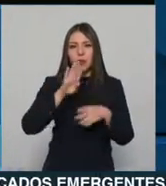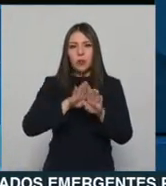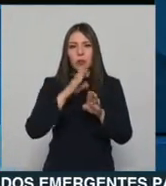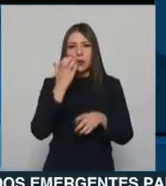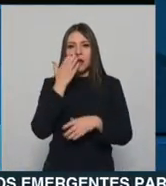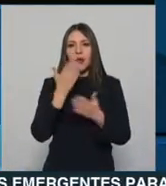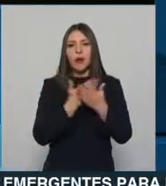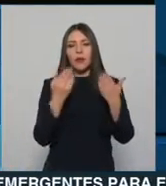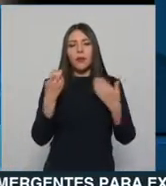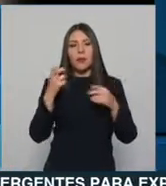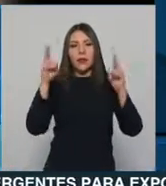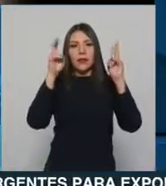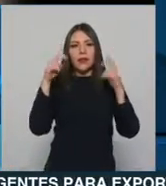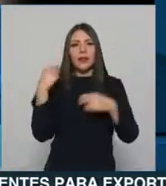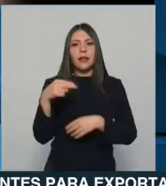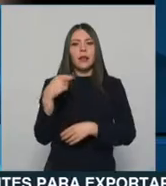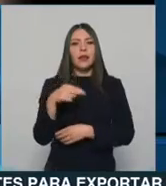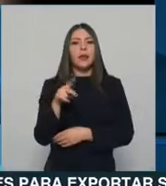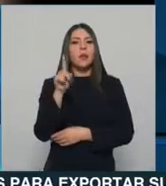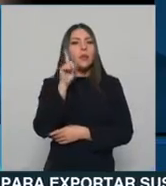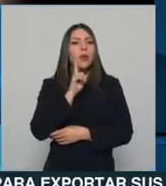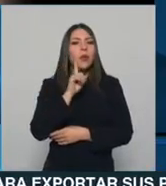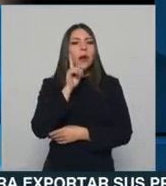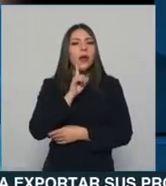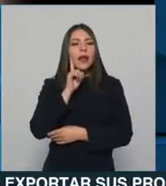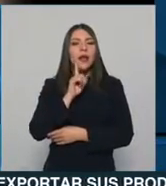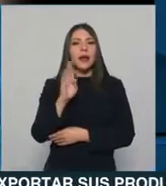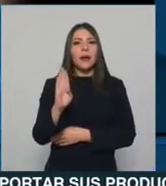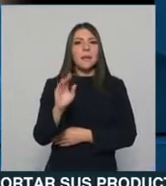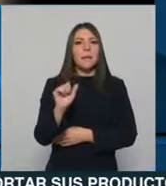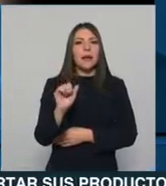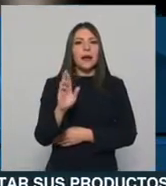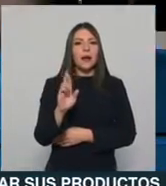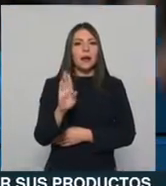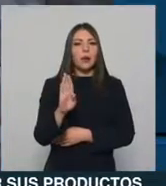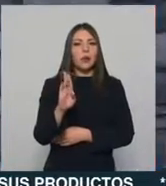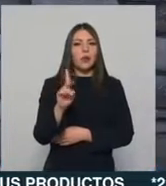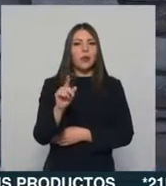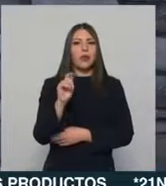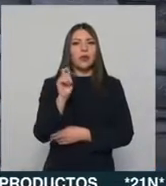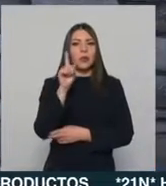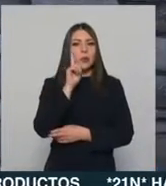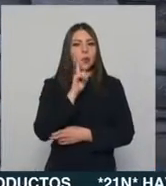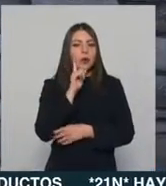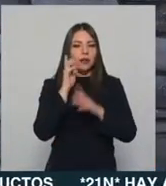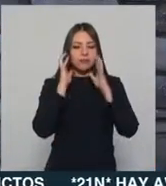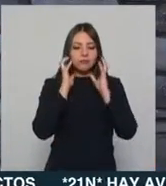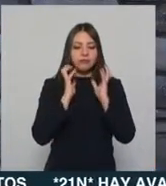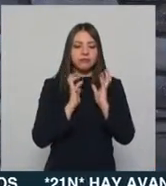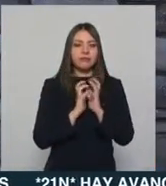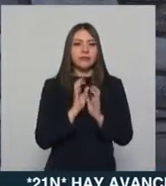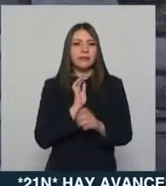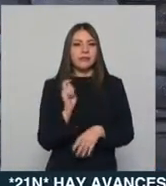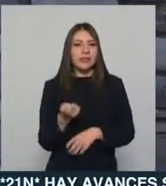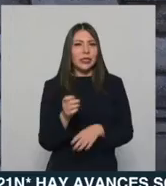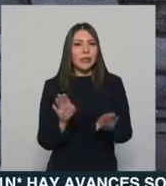título Mujer Barbuda, ¿no? Esta ambivalencia como freak de la mujer que es mujer y hombre.